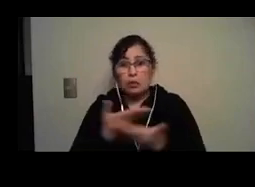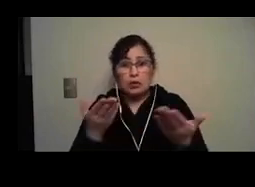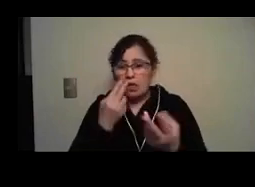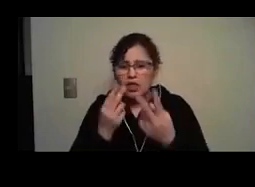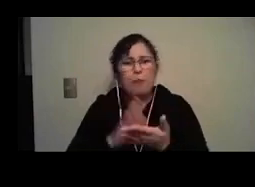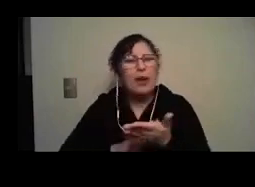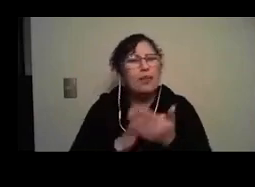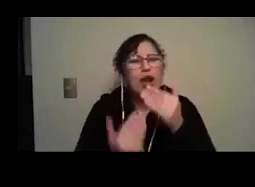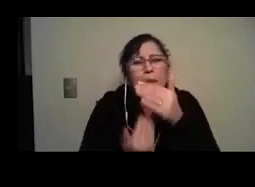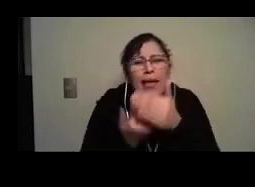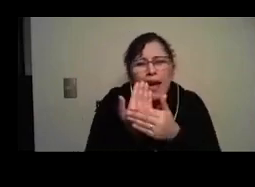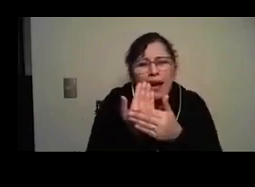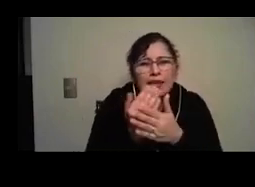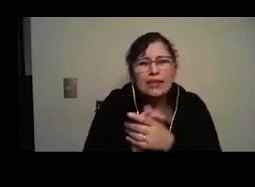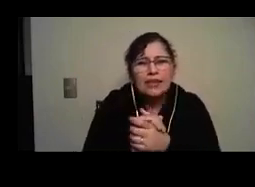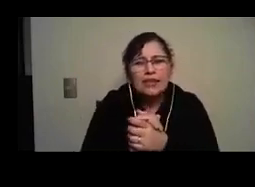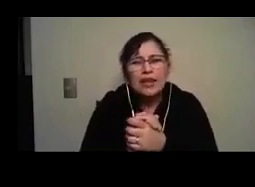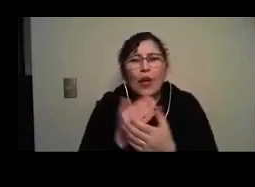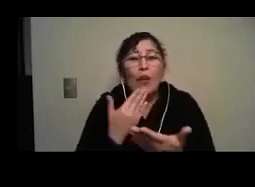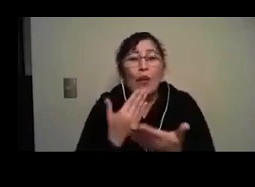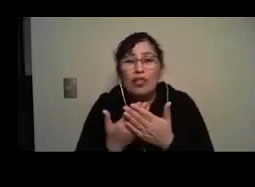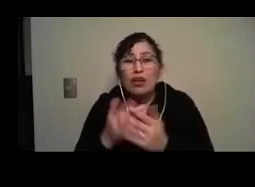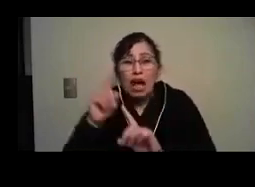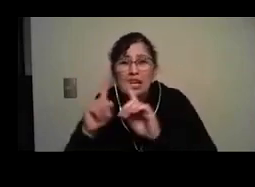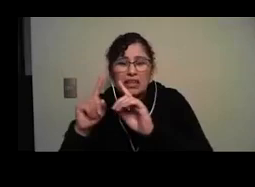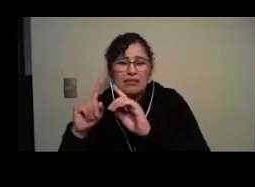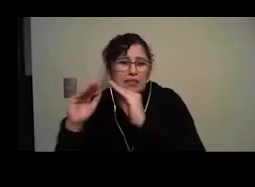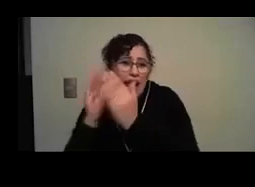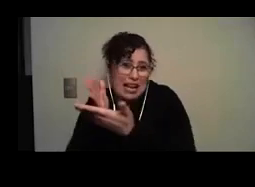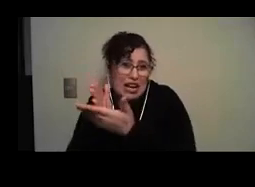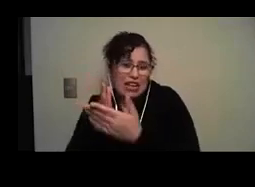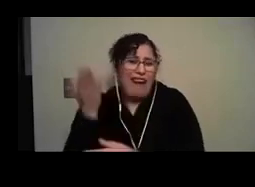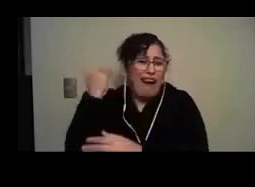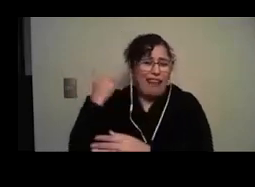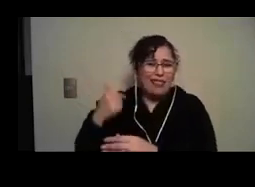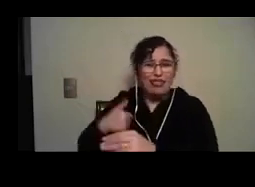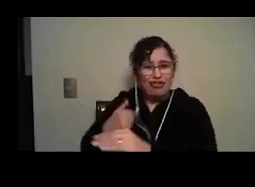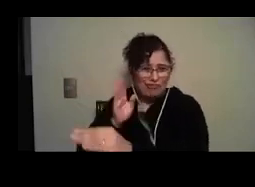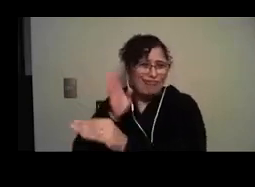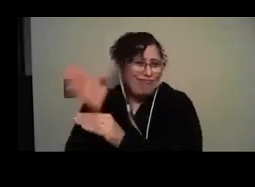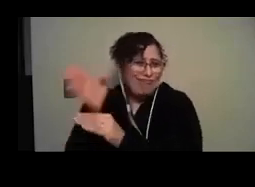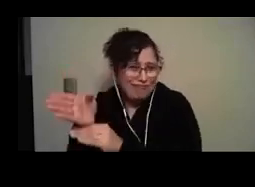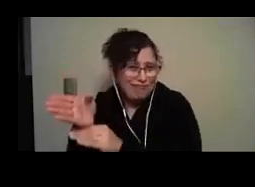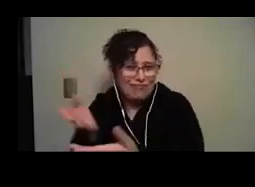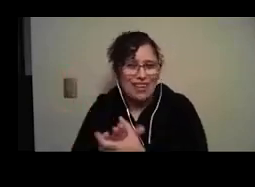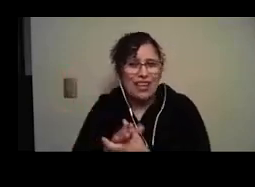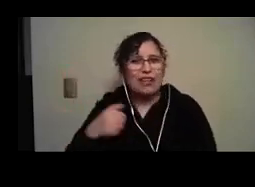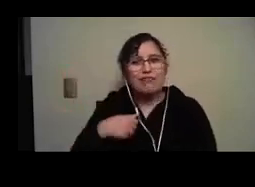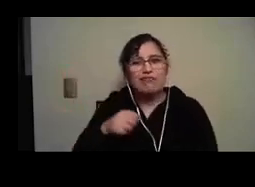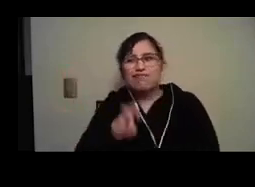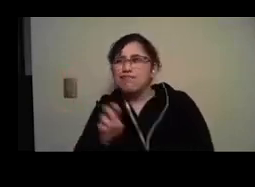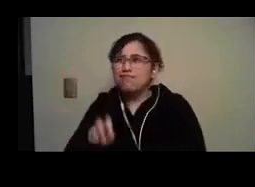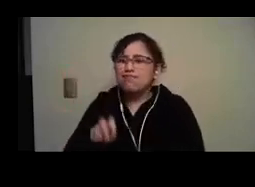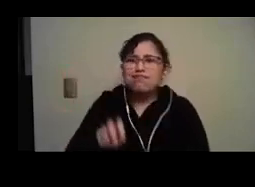mañana cuando, o sea, cuando alguien va al colegio, no va a ser mi caso, por ejemplo, iba al colegio, ya camina casi,